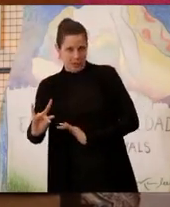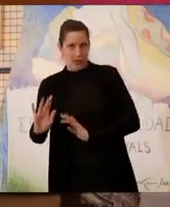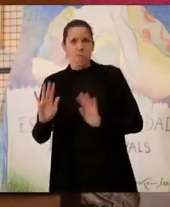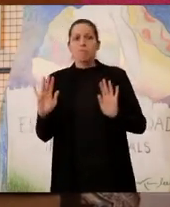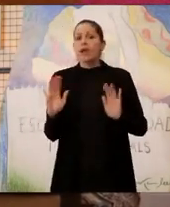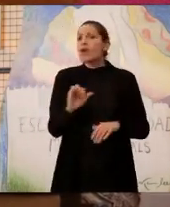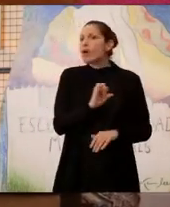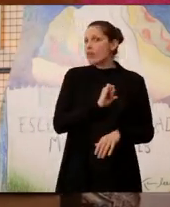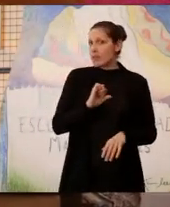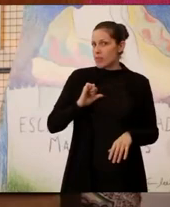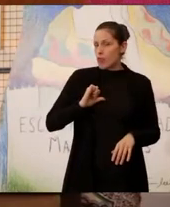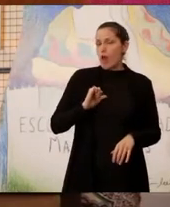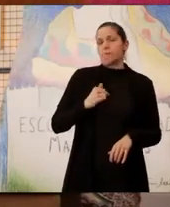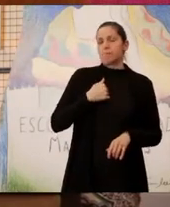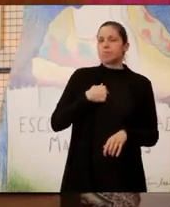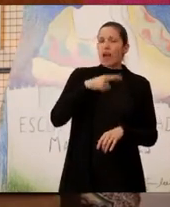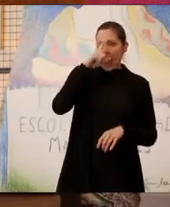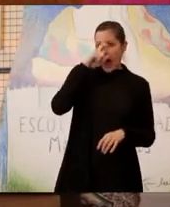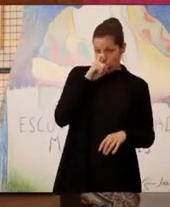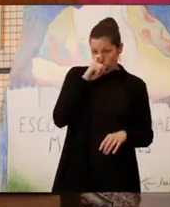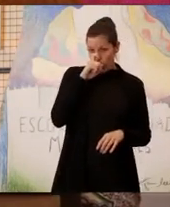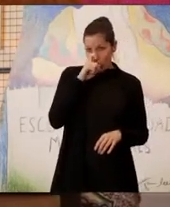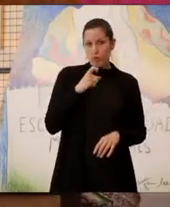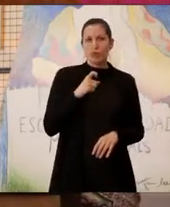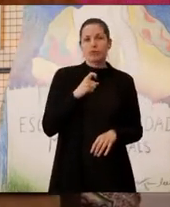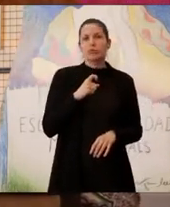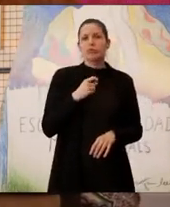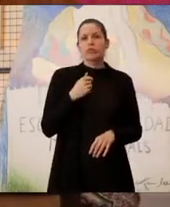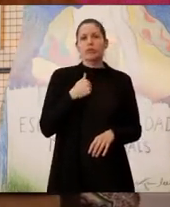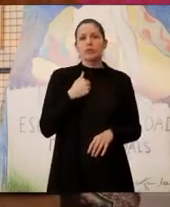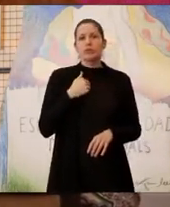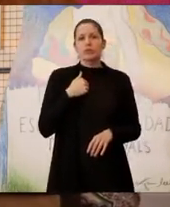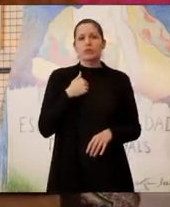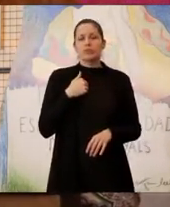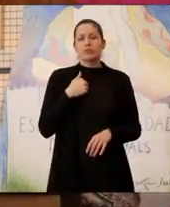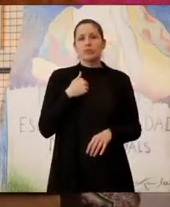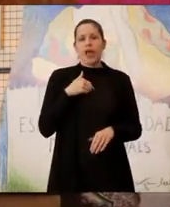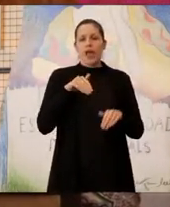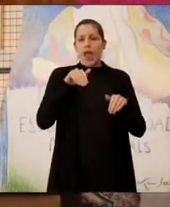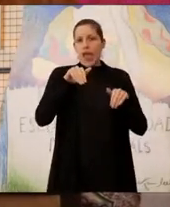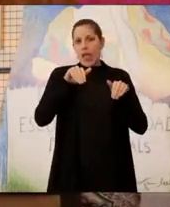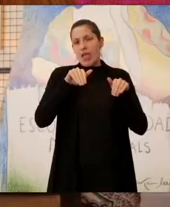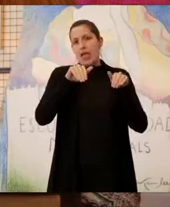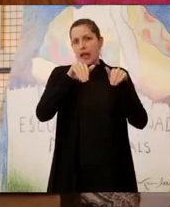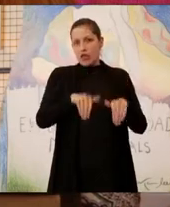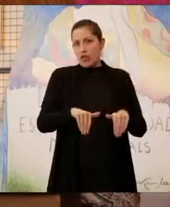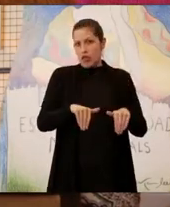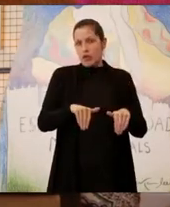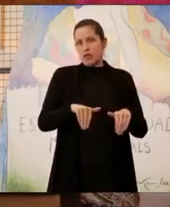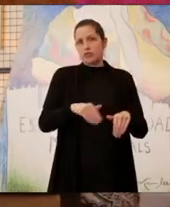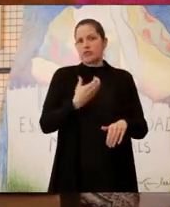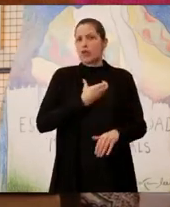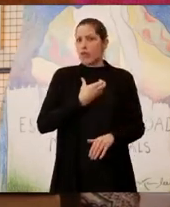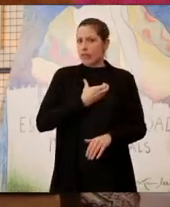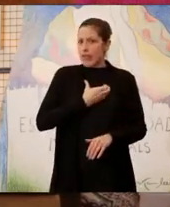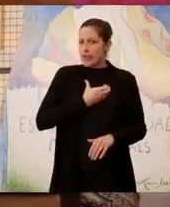después de las primeras después de dos o tres elecciones a los ayuntamientos Cataluña se